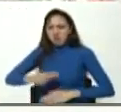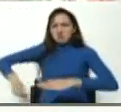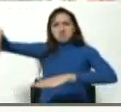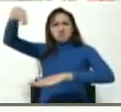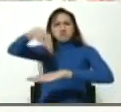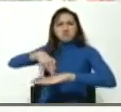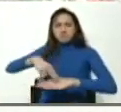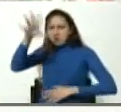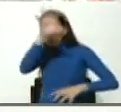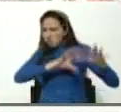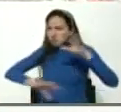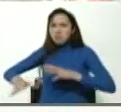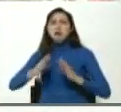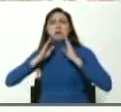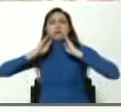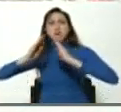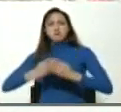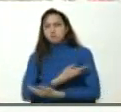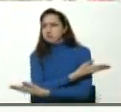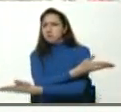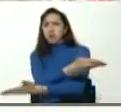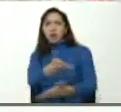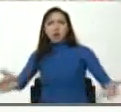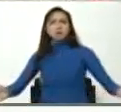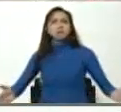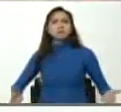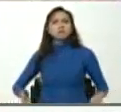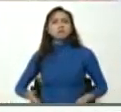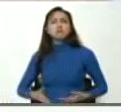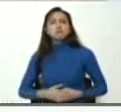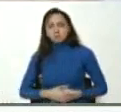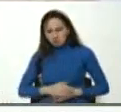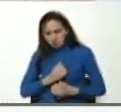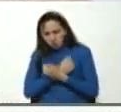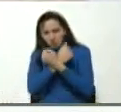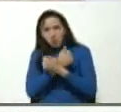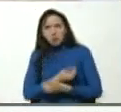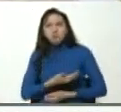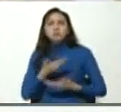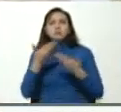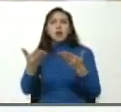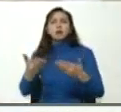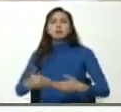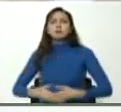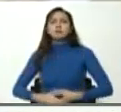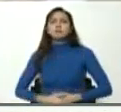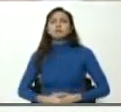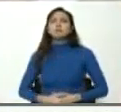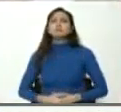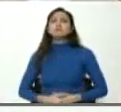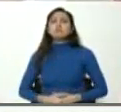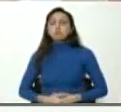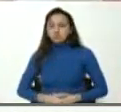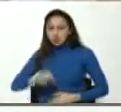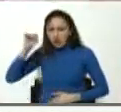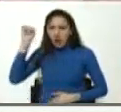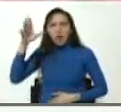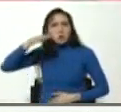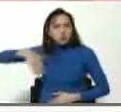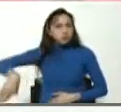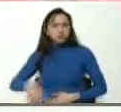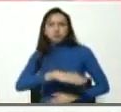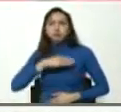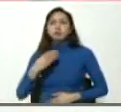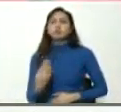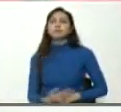recibiendo sus bendiciones y recibiendo su amor recibiendo la luz del pueblo